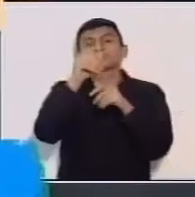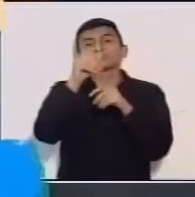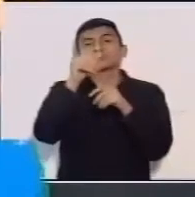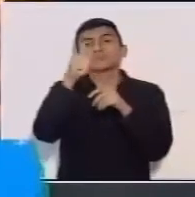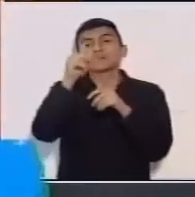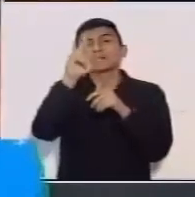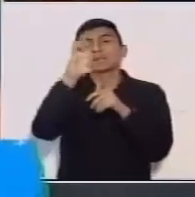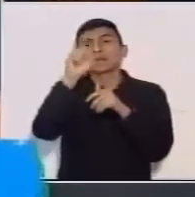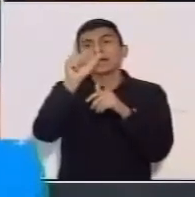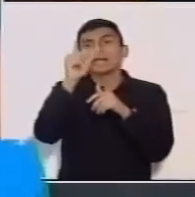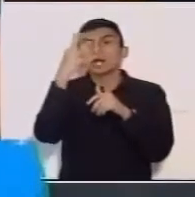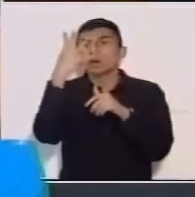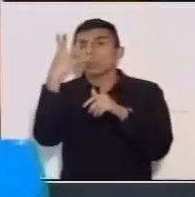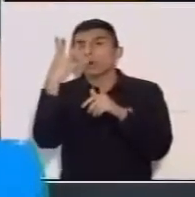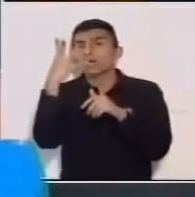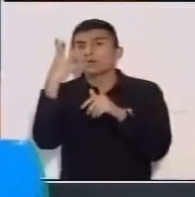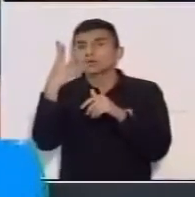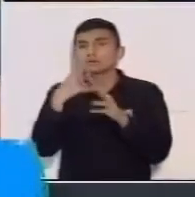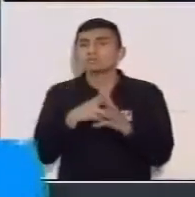el área 4,